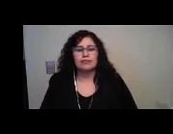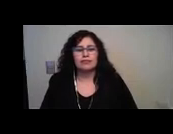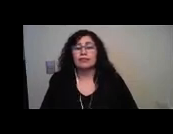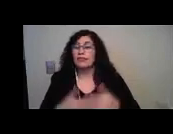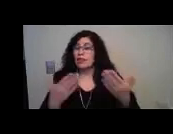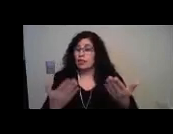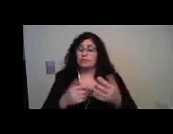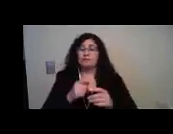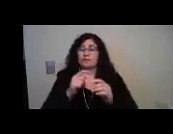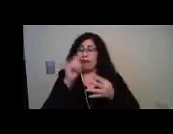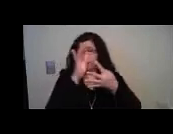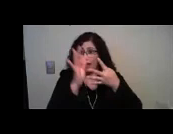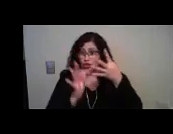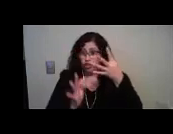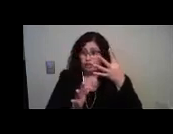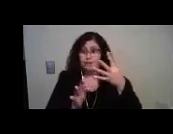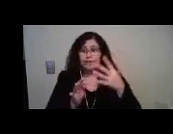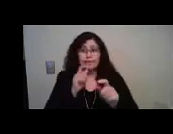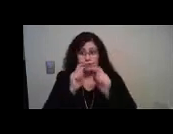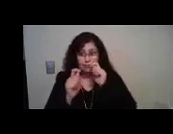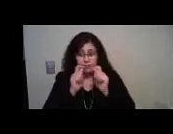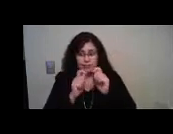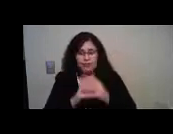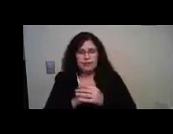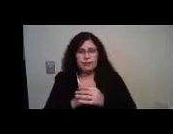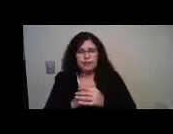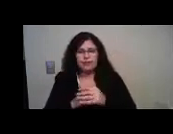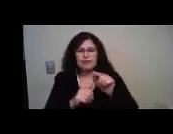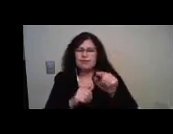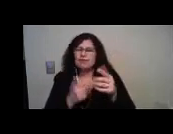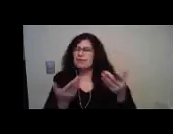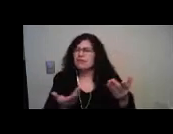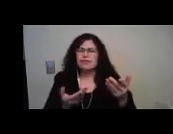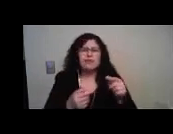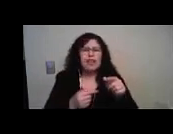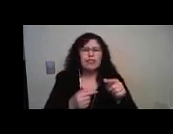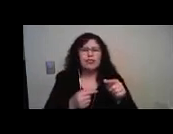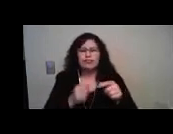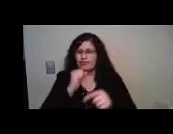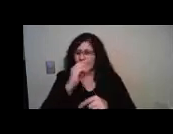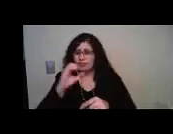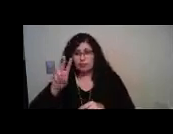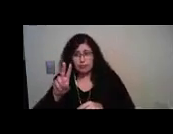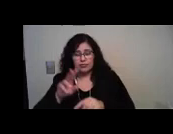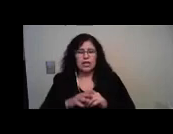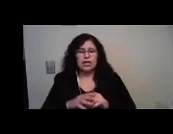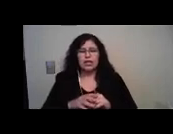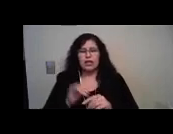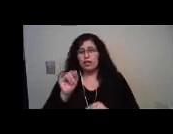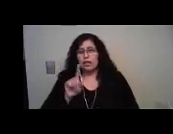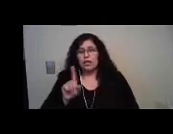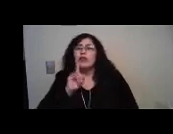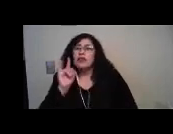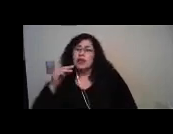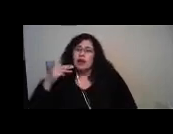Vamos, factores de riesgo ya. Ahora, factores de riesgo de los accidentes cerebrovasculares, tanto isquémicos como